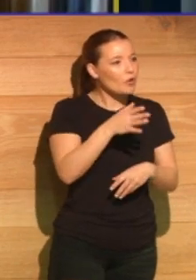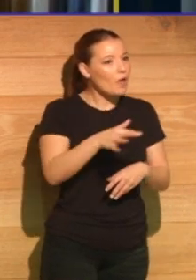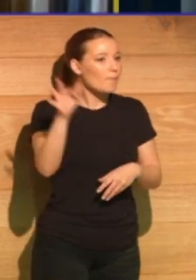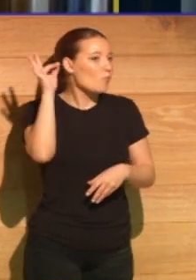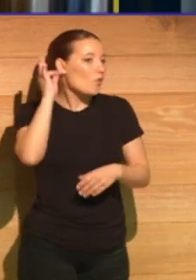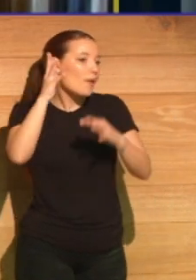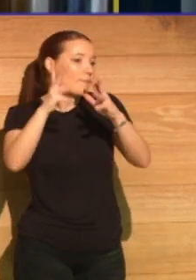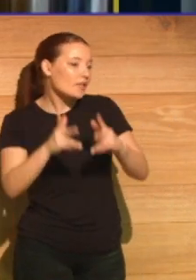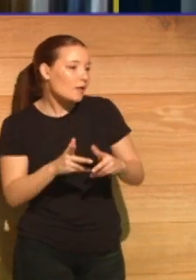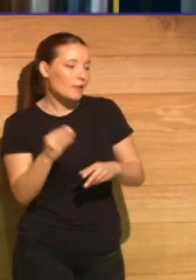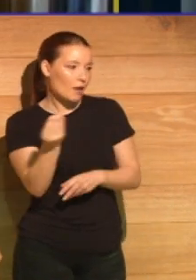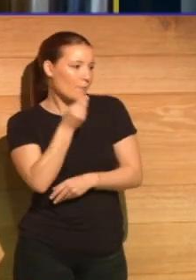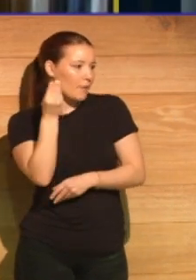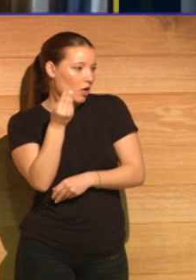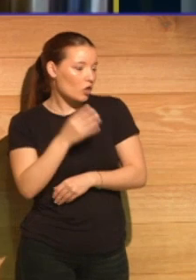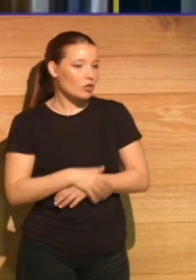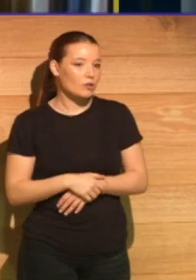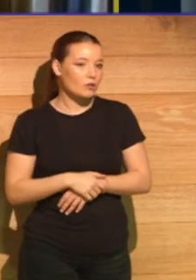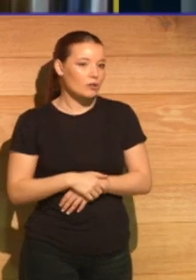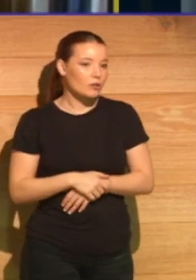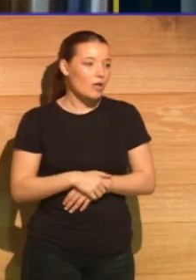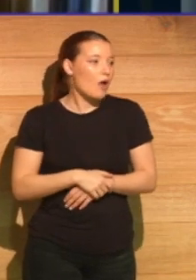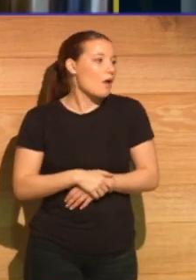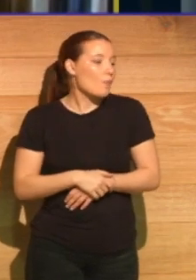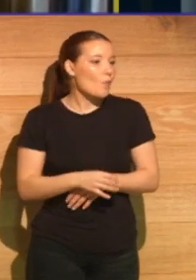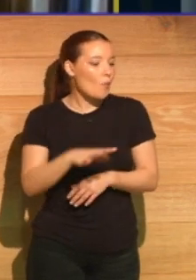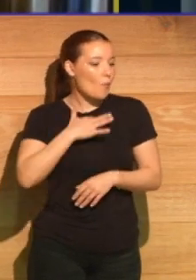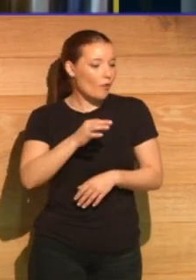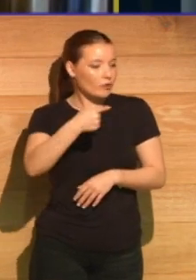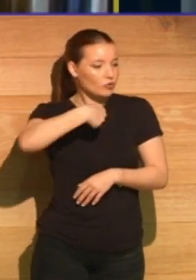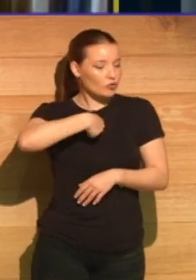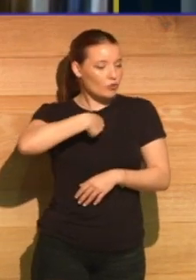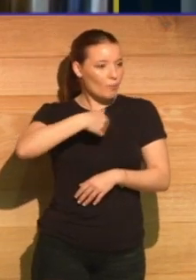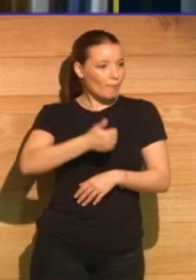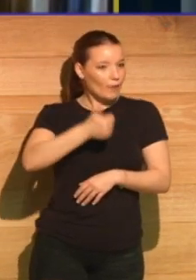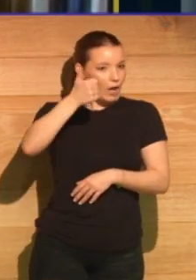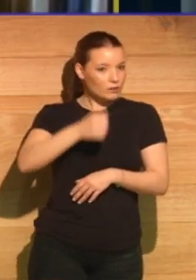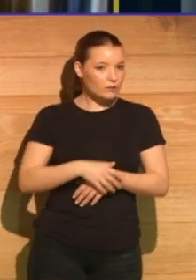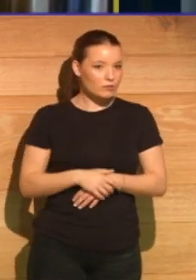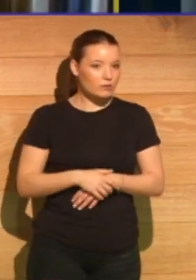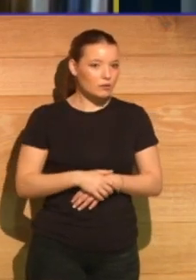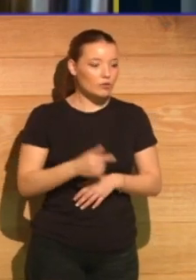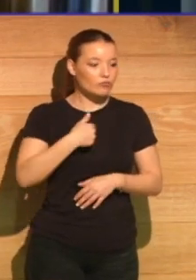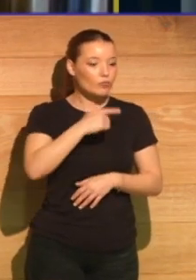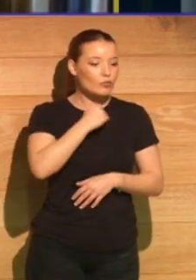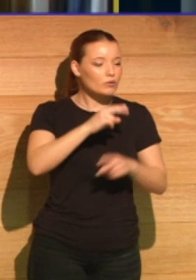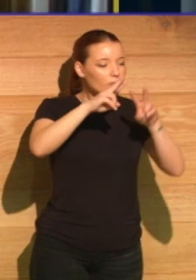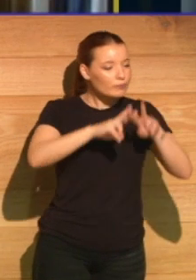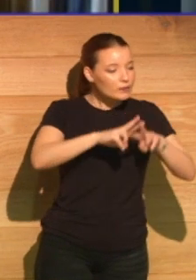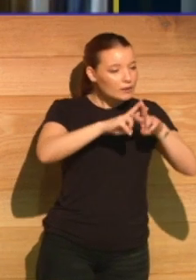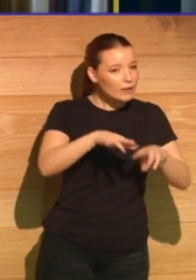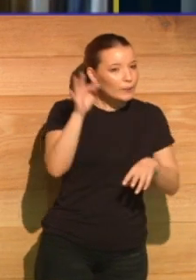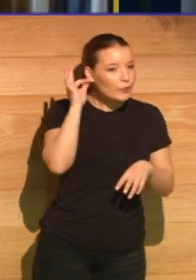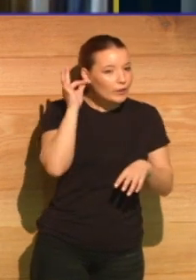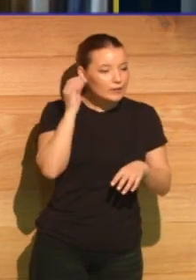ya pensé, ¿y por qué no hago más? Porque me gustaba mucho lo de investigar sobre ellas. Siempre me ha